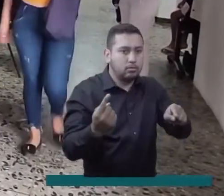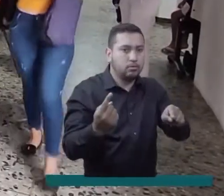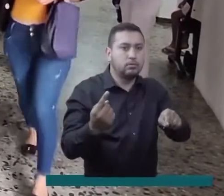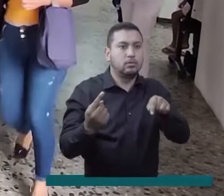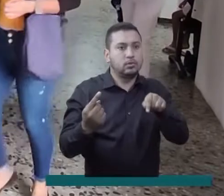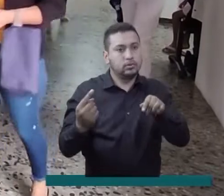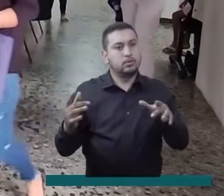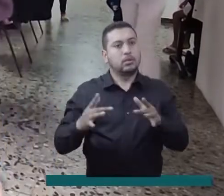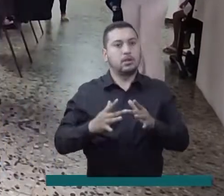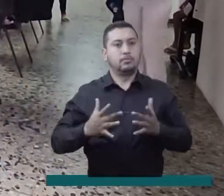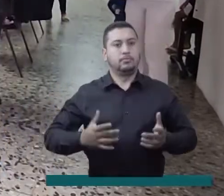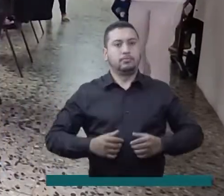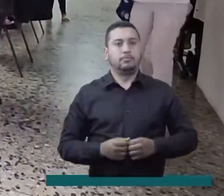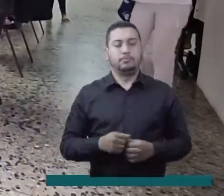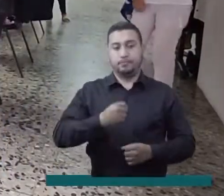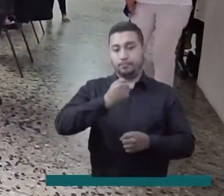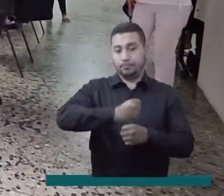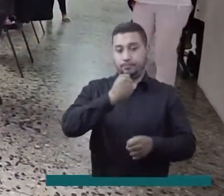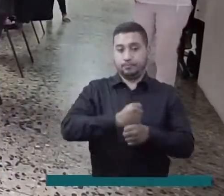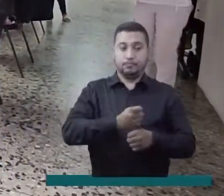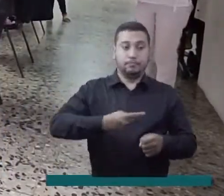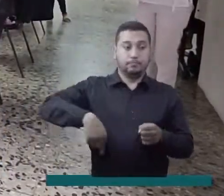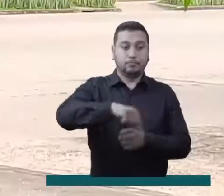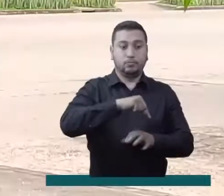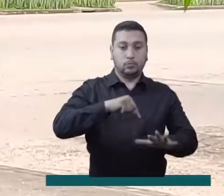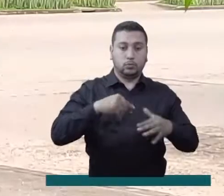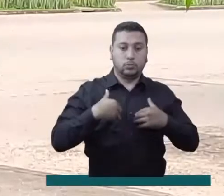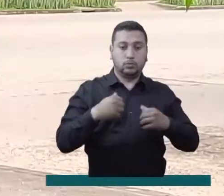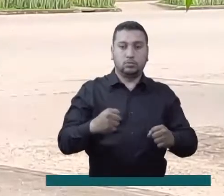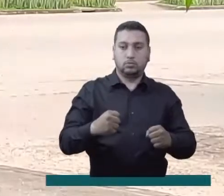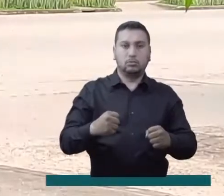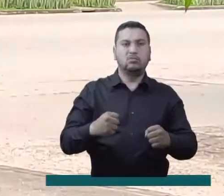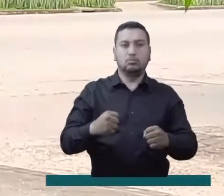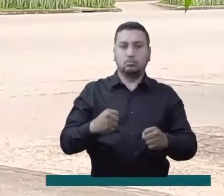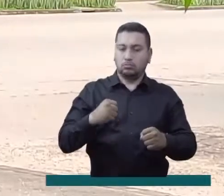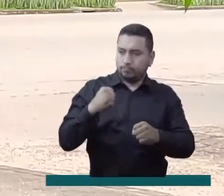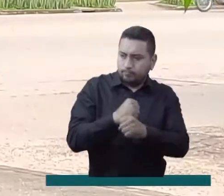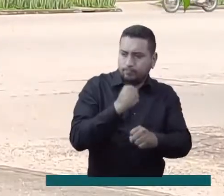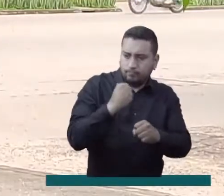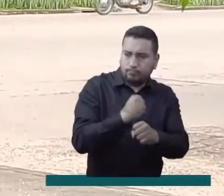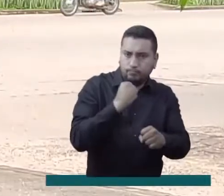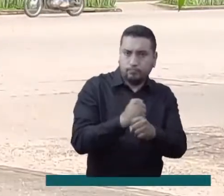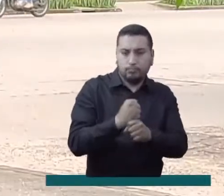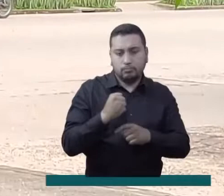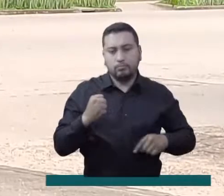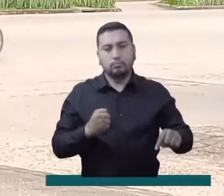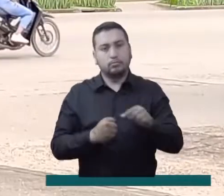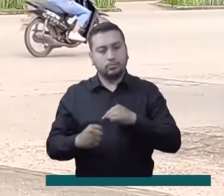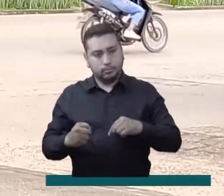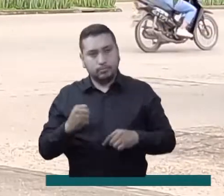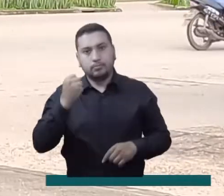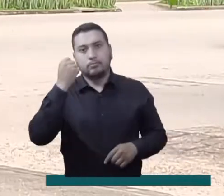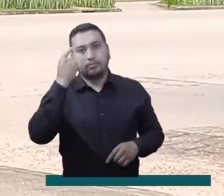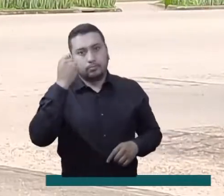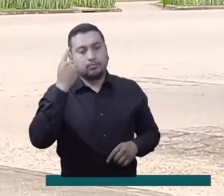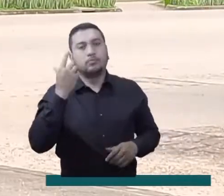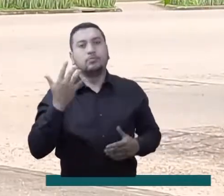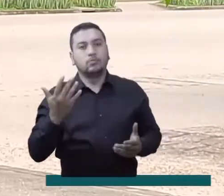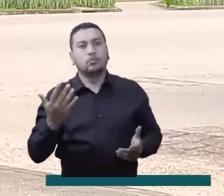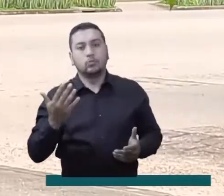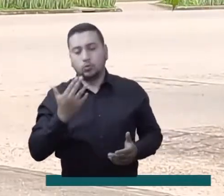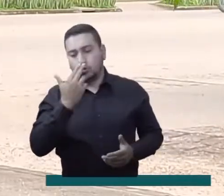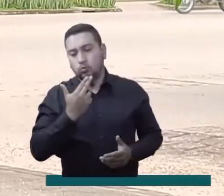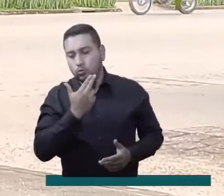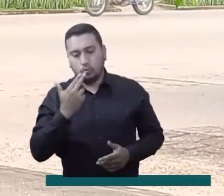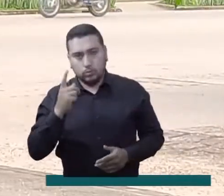los usuarios tiene mucho que ver con el servicio integral. Los trabajadores de la salud, que en muchos casos nunca paran, reencontraron la